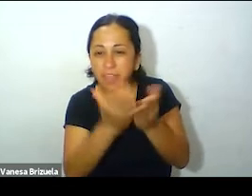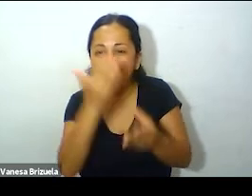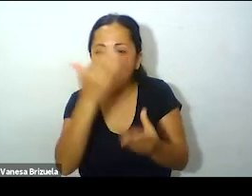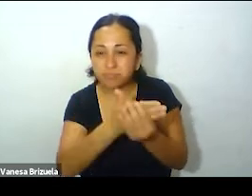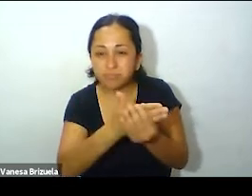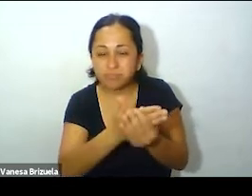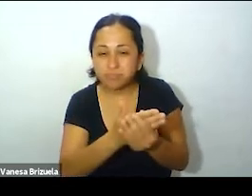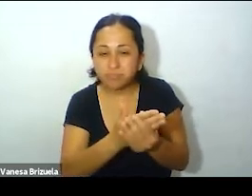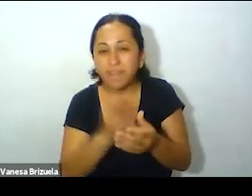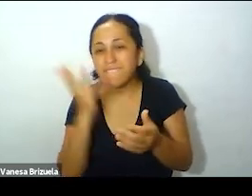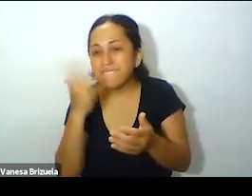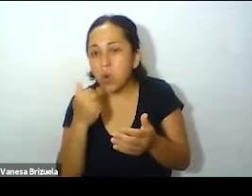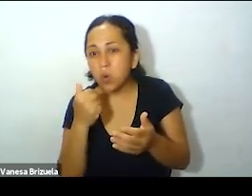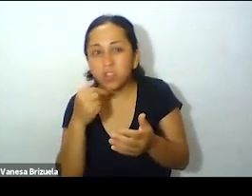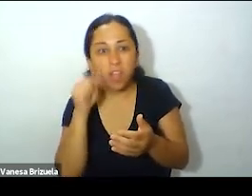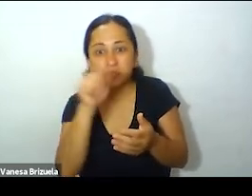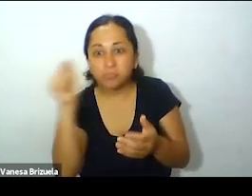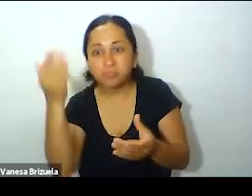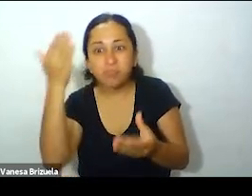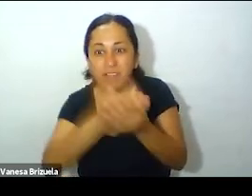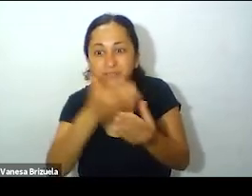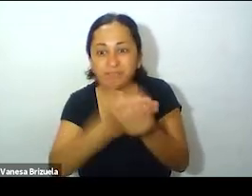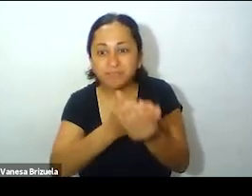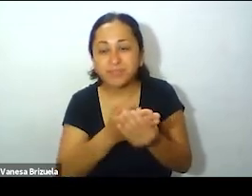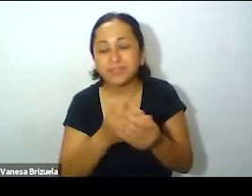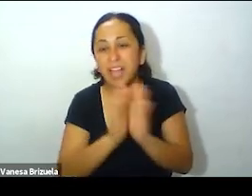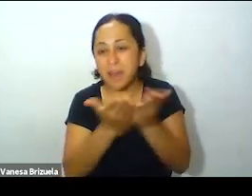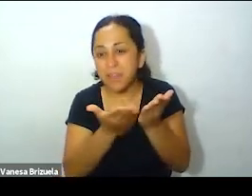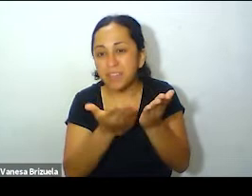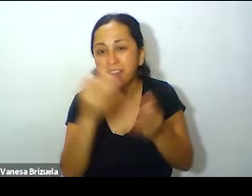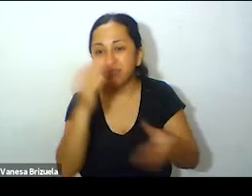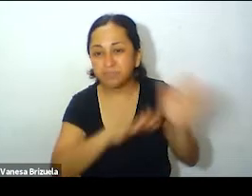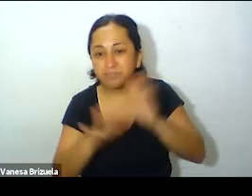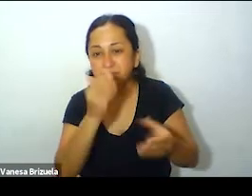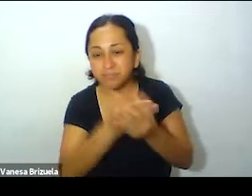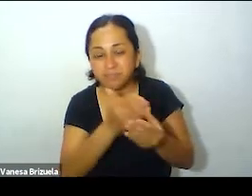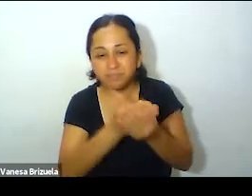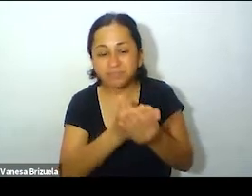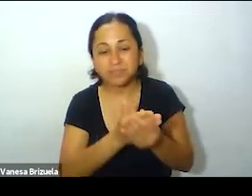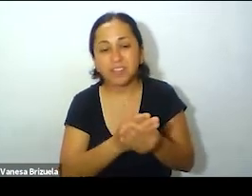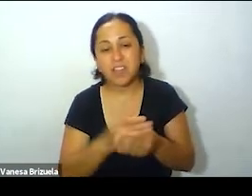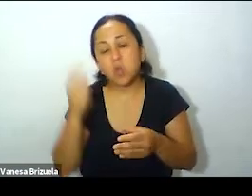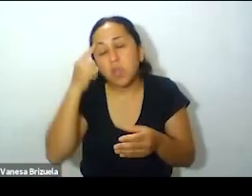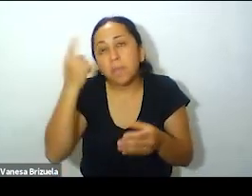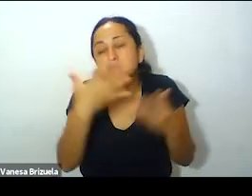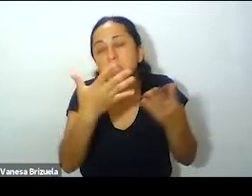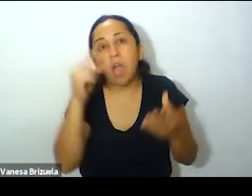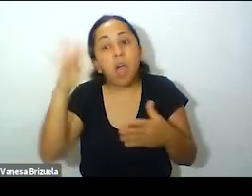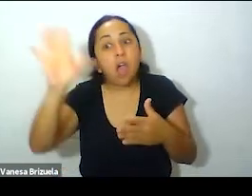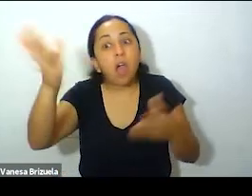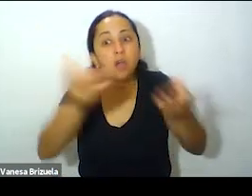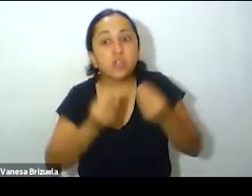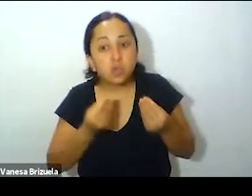una carpeta de referencias de las cosas que más o menos les gustan o los diseños que piensan que les